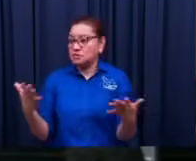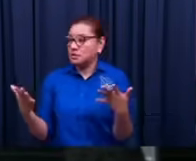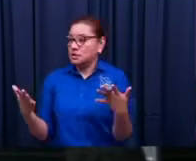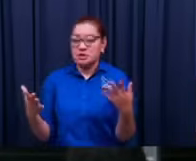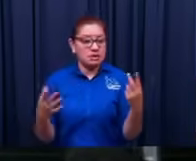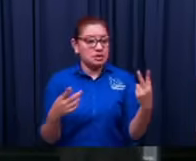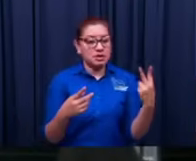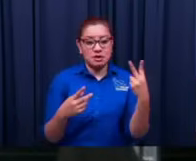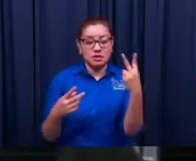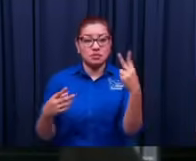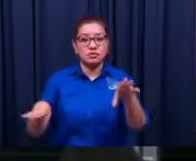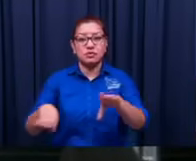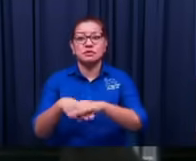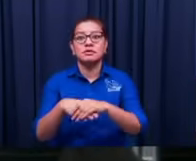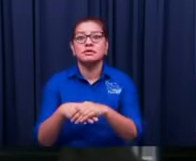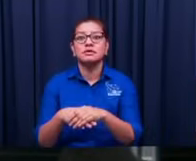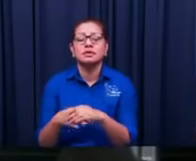hacíamos?